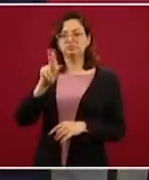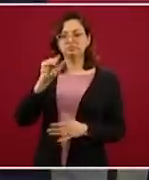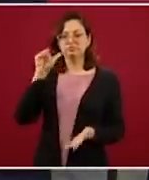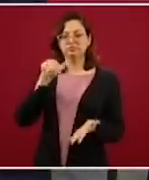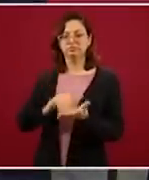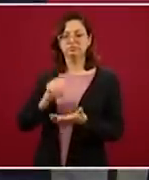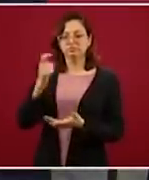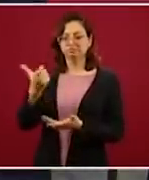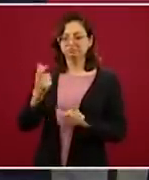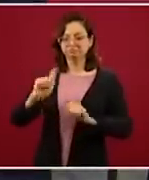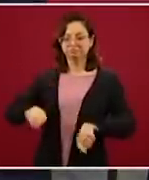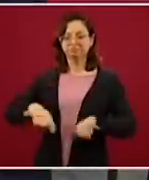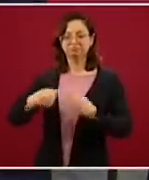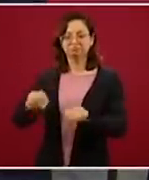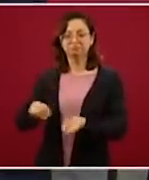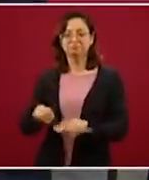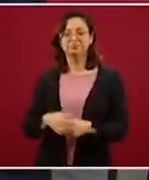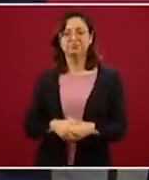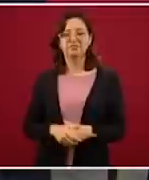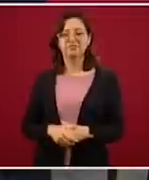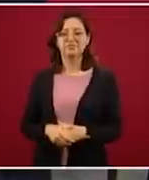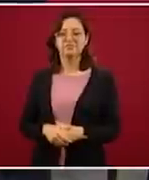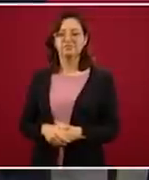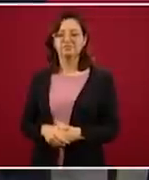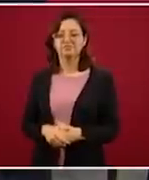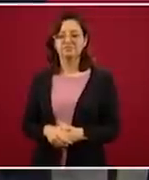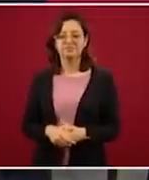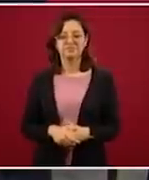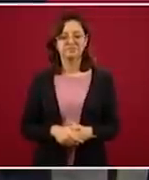pesos. Es decir,